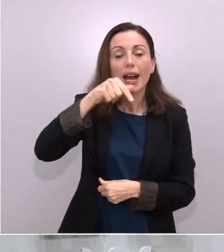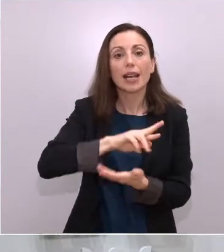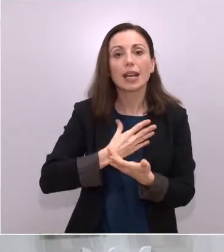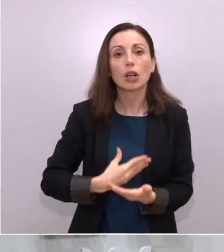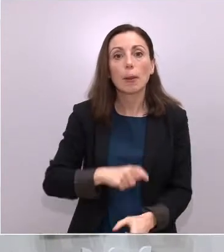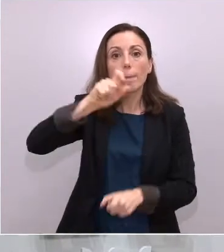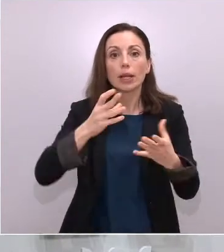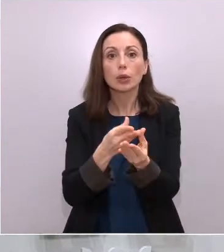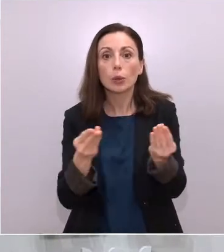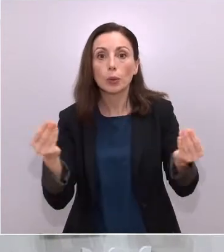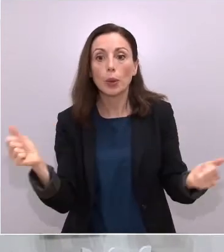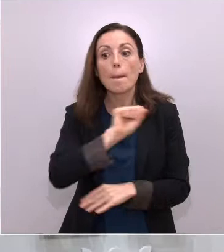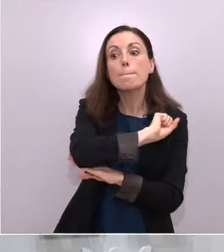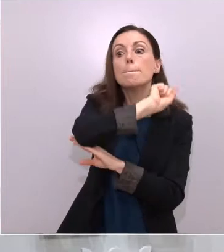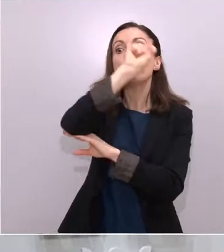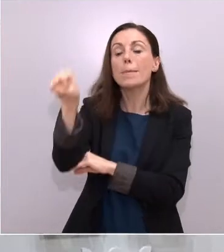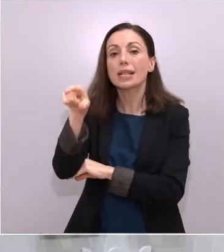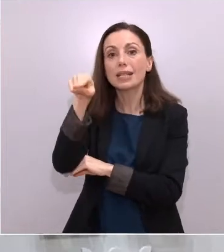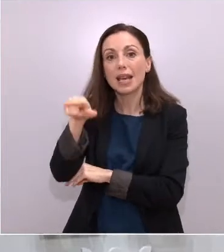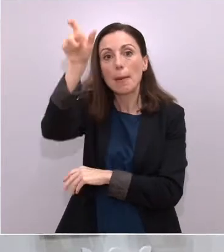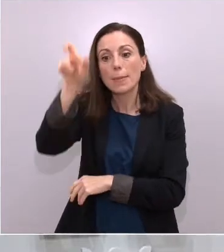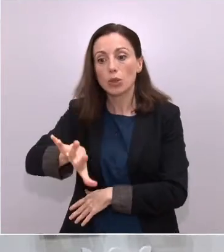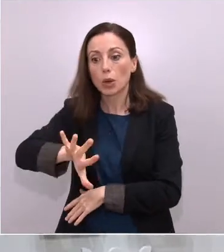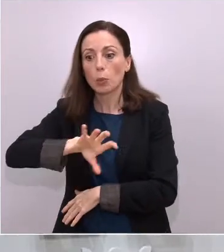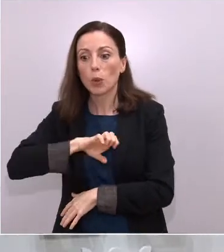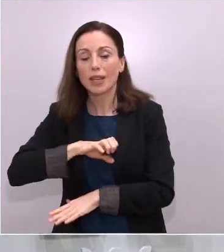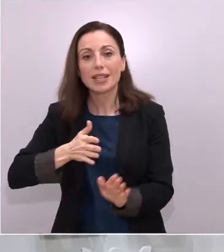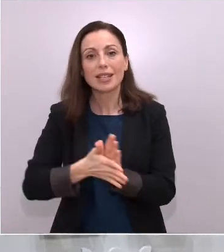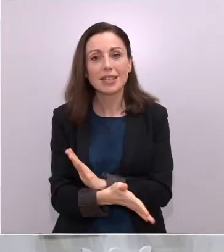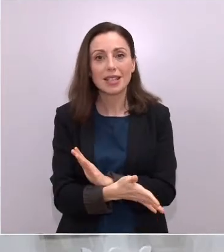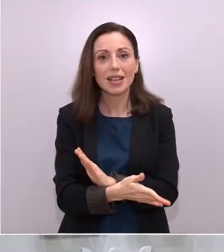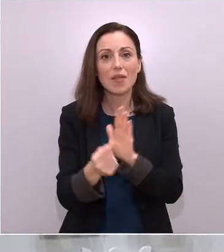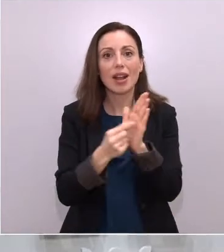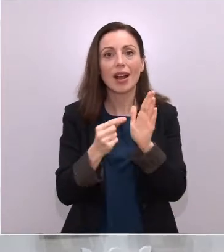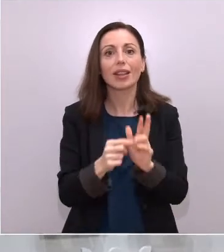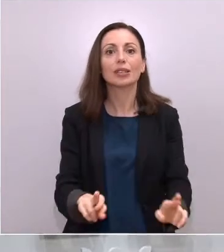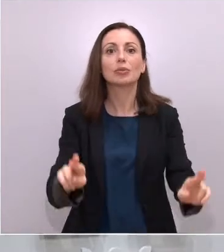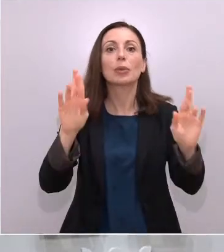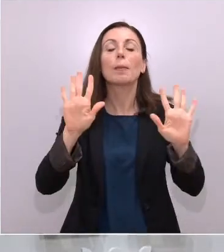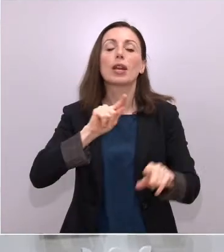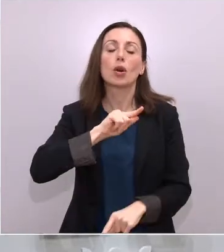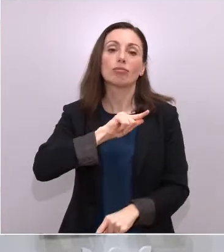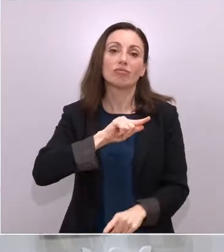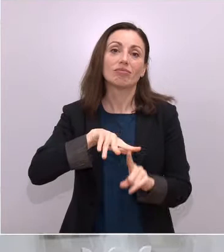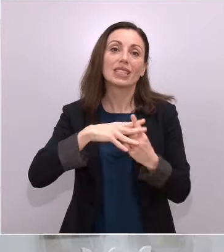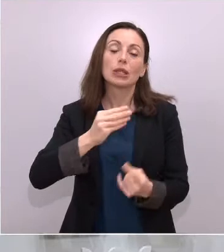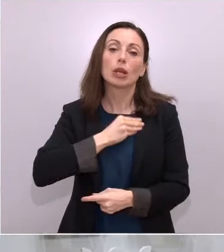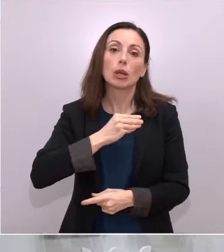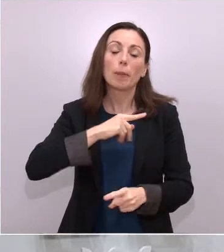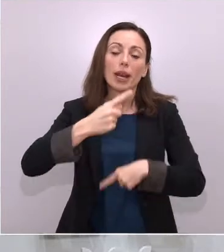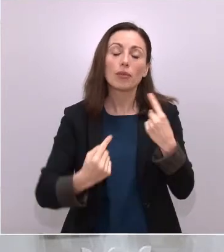ya supera al de infectados. Es un dato para la esperanza, aunque lamentablemente algunas